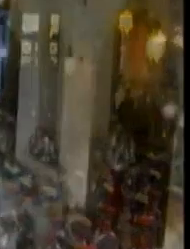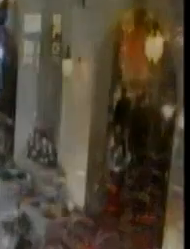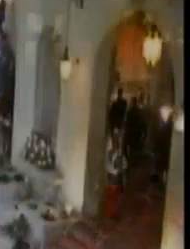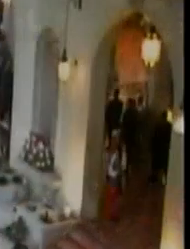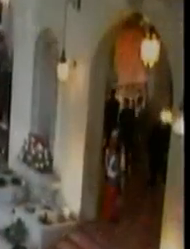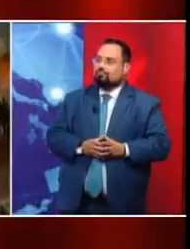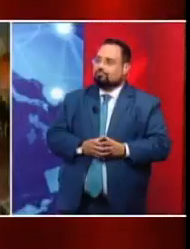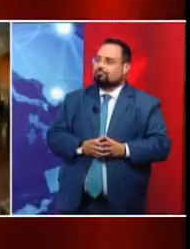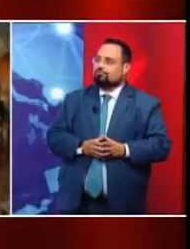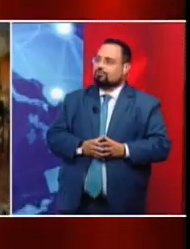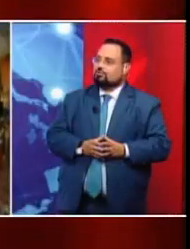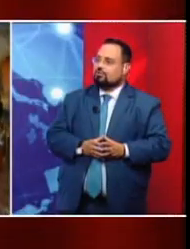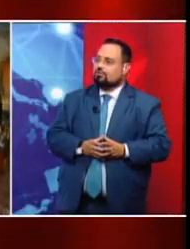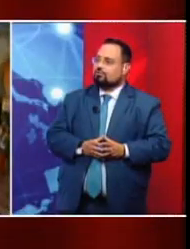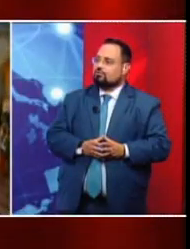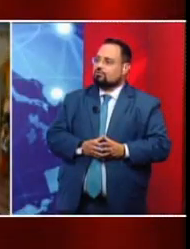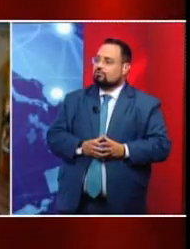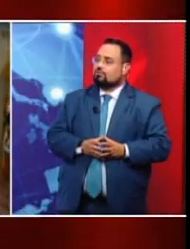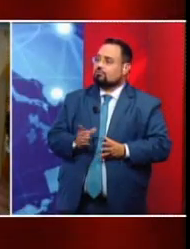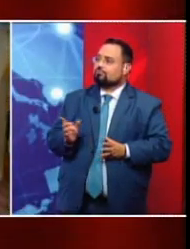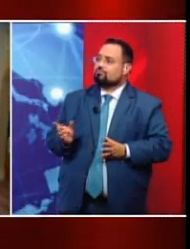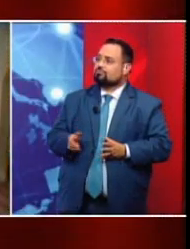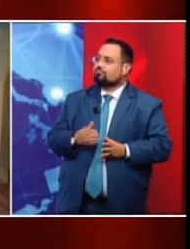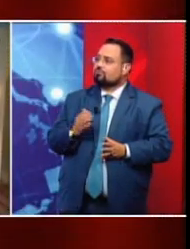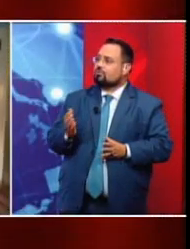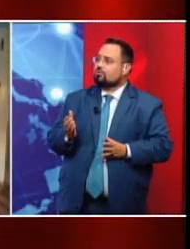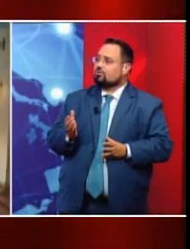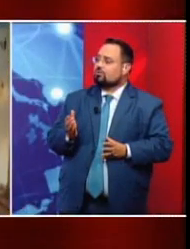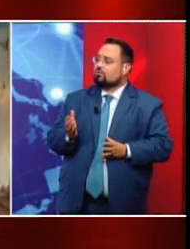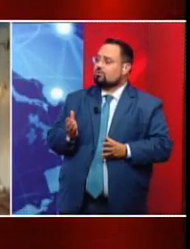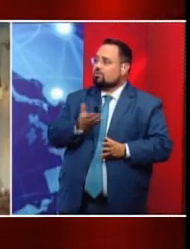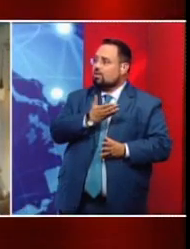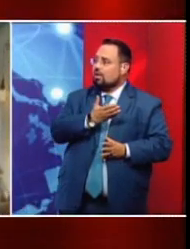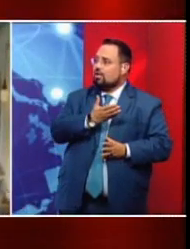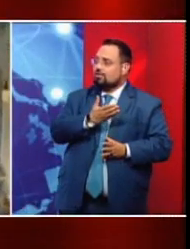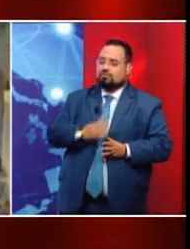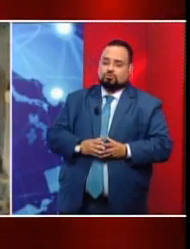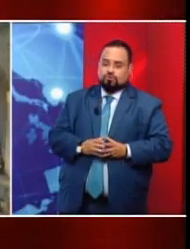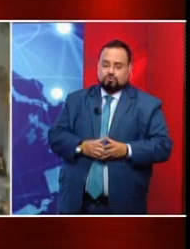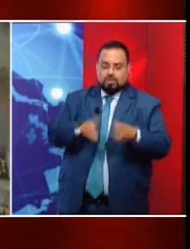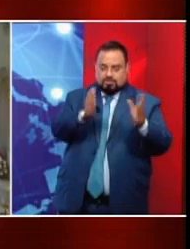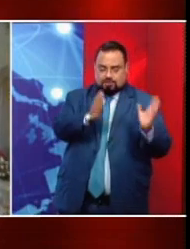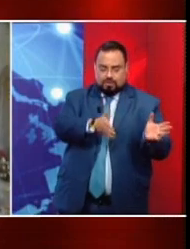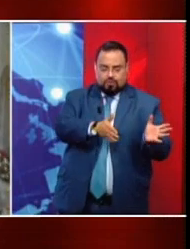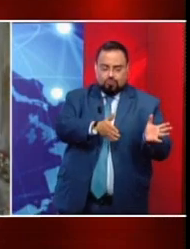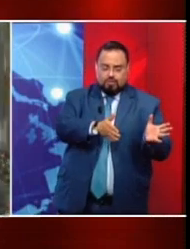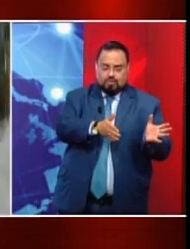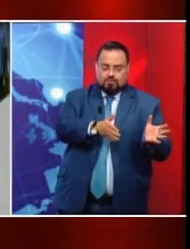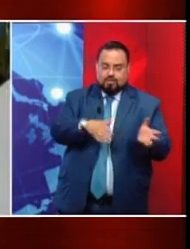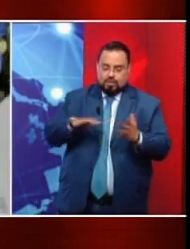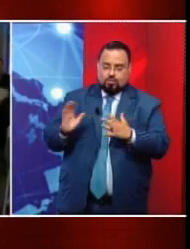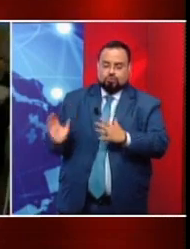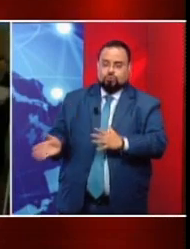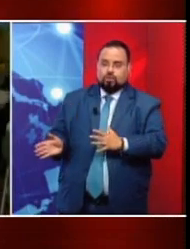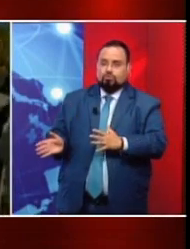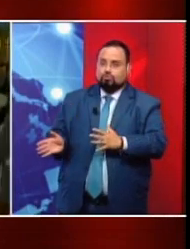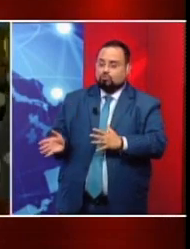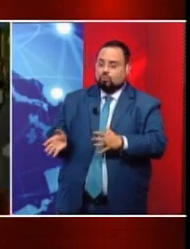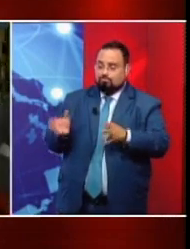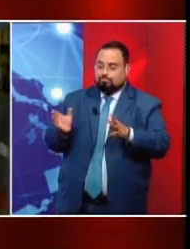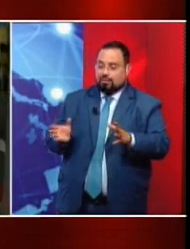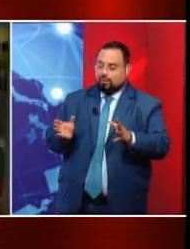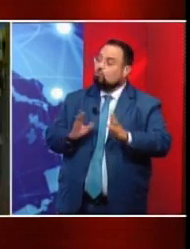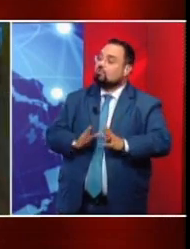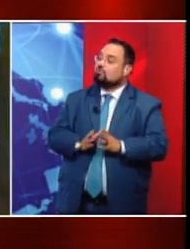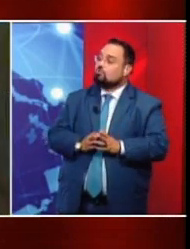que no tienen oportunidades y que los lleva entonces a buscar el sueño americano. Allá, Estados Unidos, sembrando vidas y construyendo un